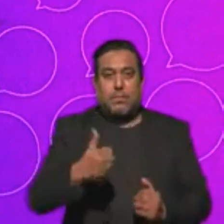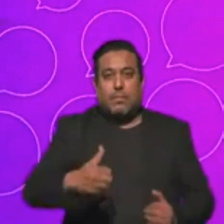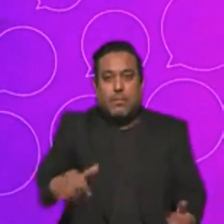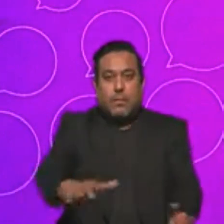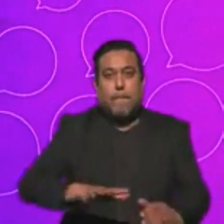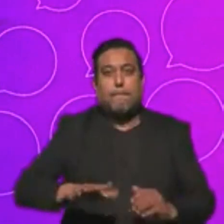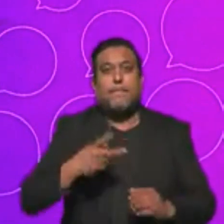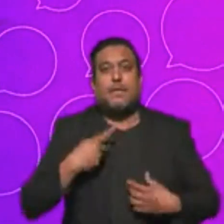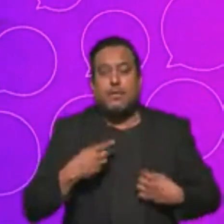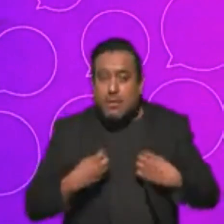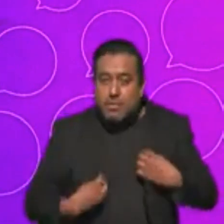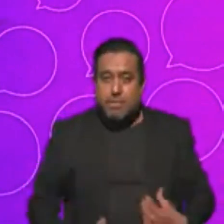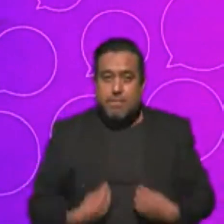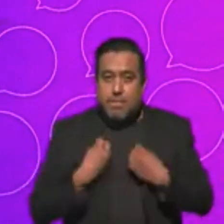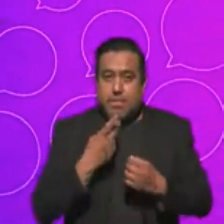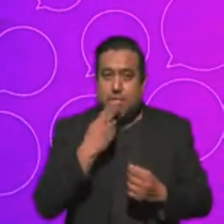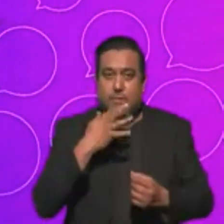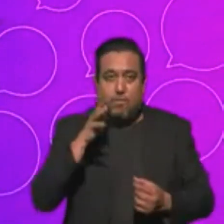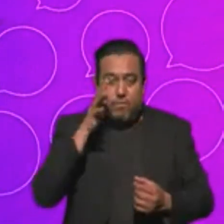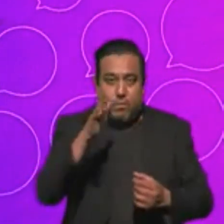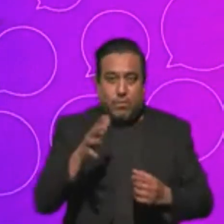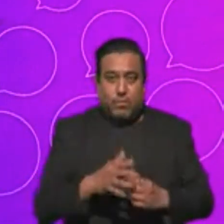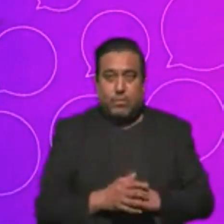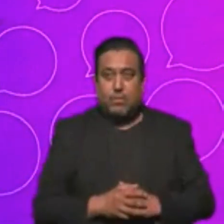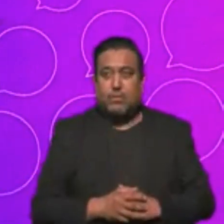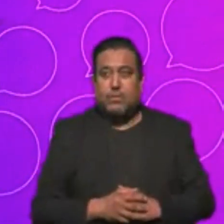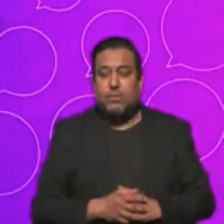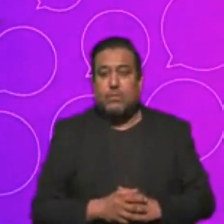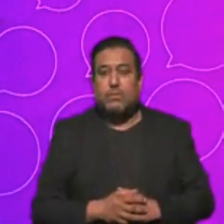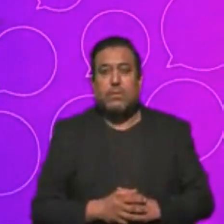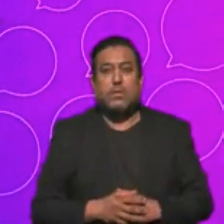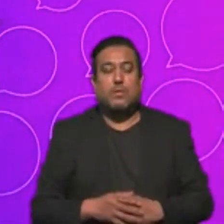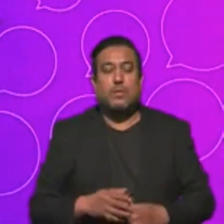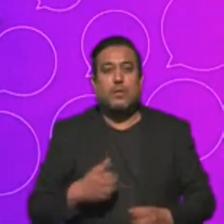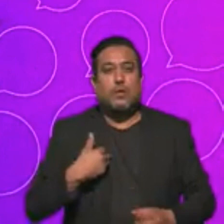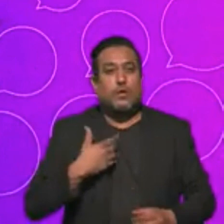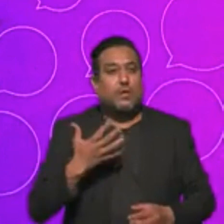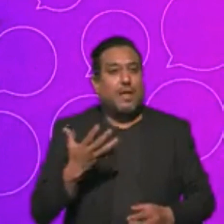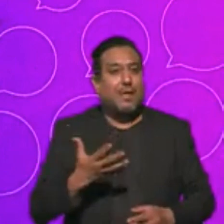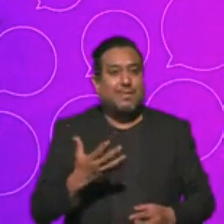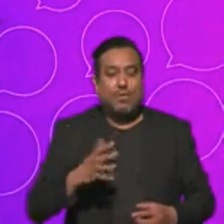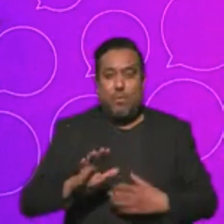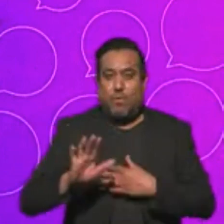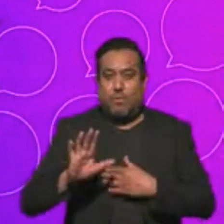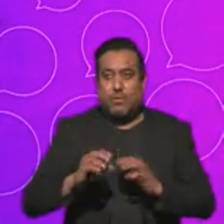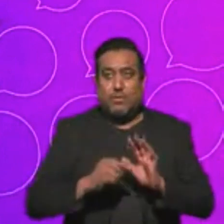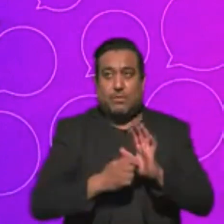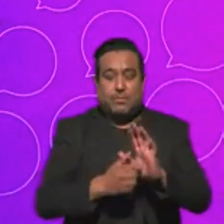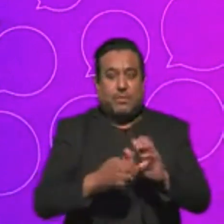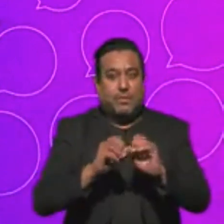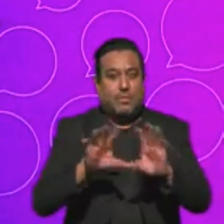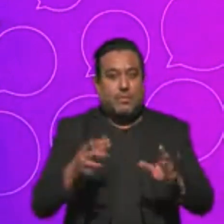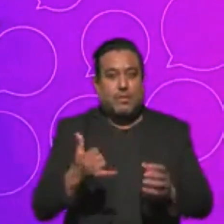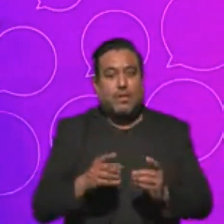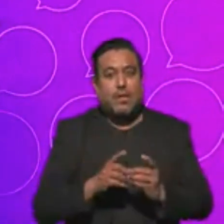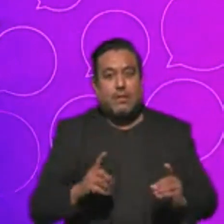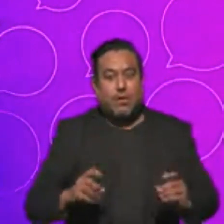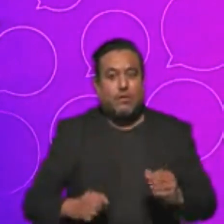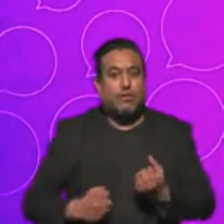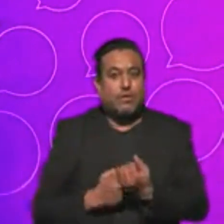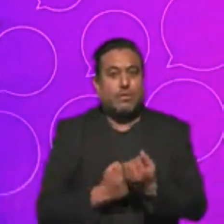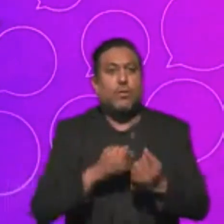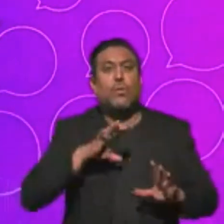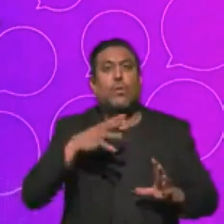acceso a una vida digna segura y próspera Estoy comprometido con la transparencia la seguridad y el desarrollo sostenible juntos podemos